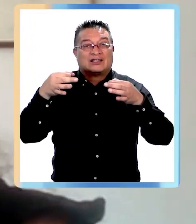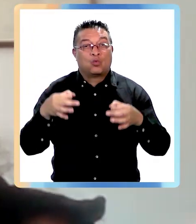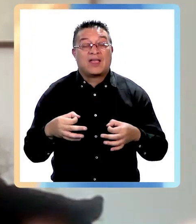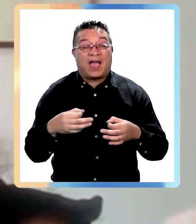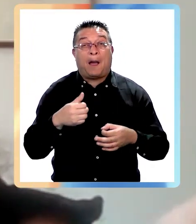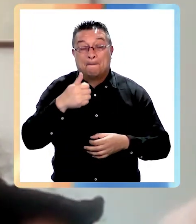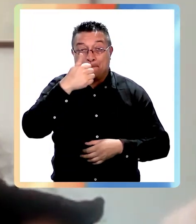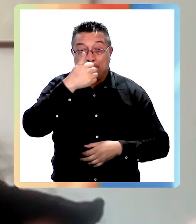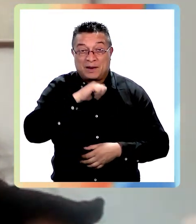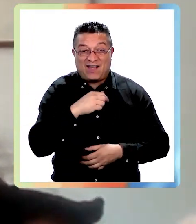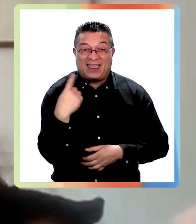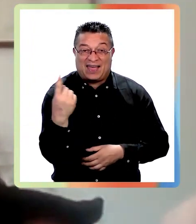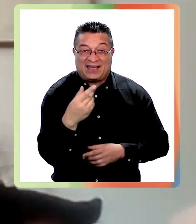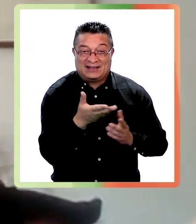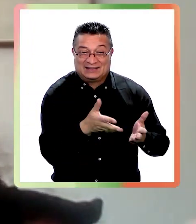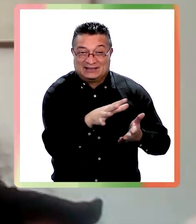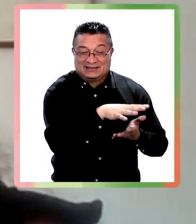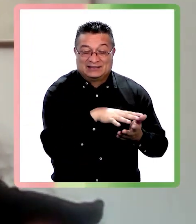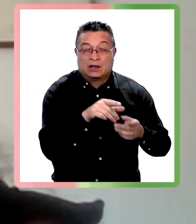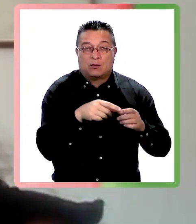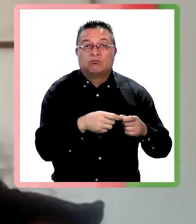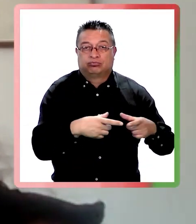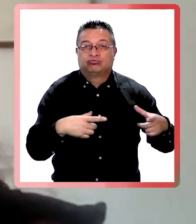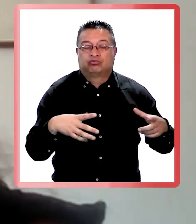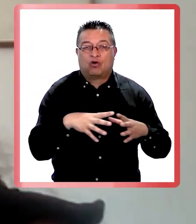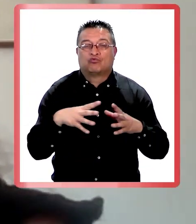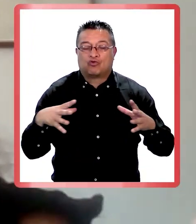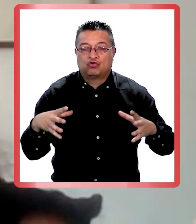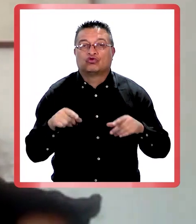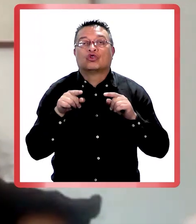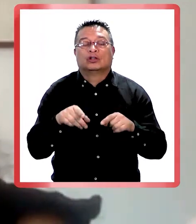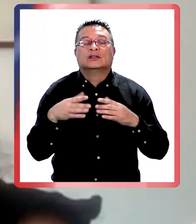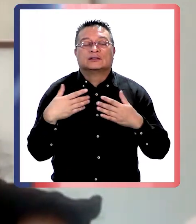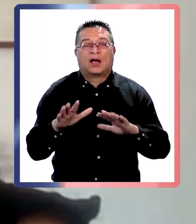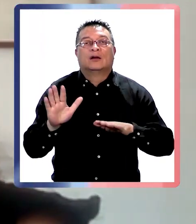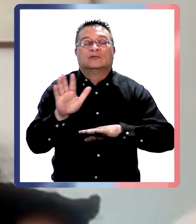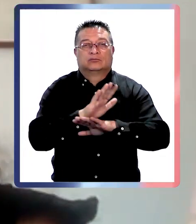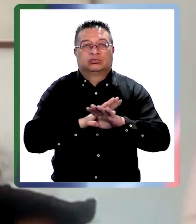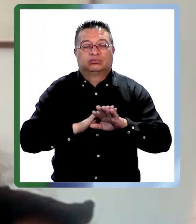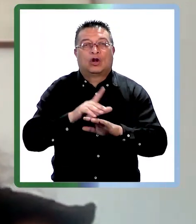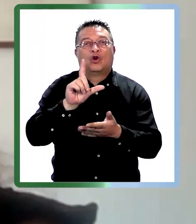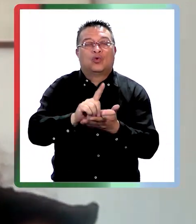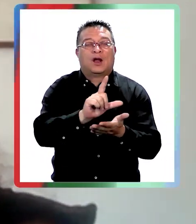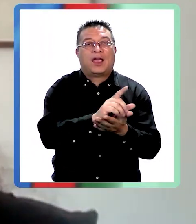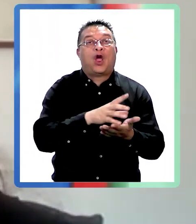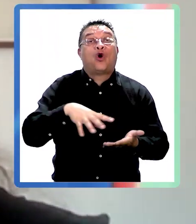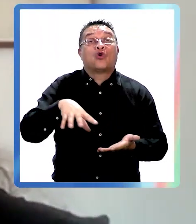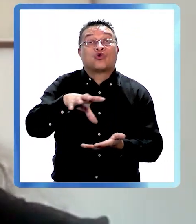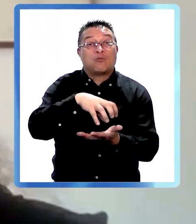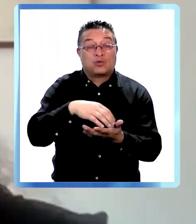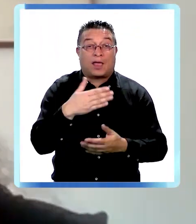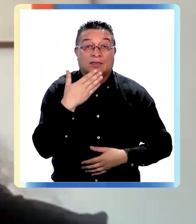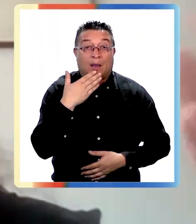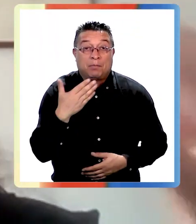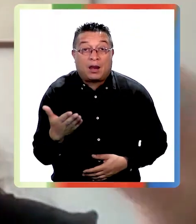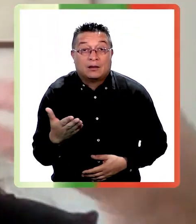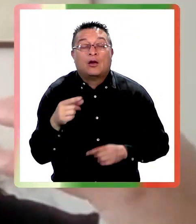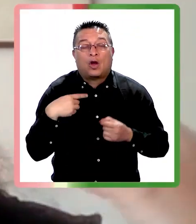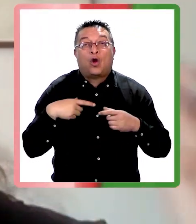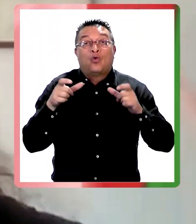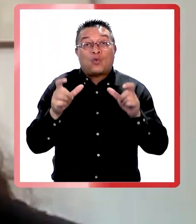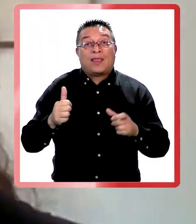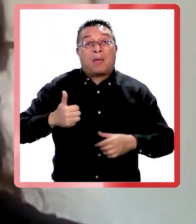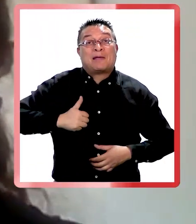seguridad privada en relación a resguardar los espacios comunales, ¿no es cierto? Entonces tenemos toda